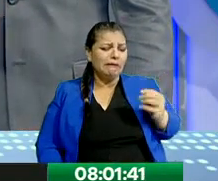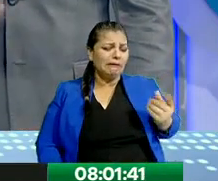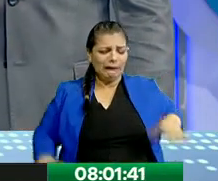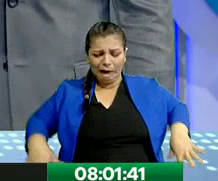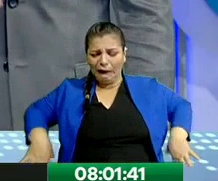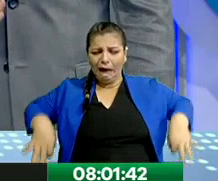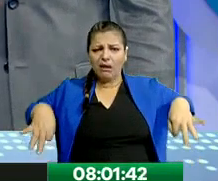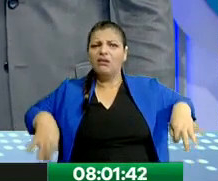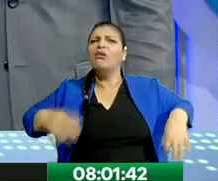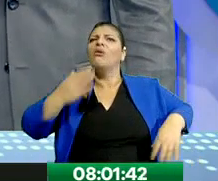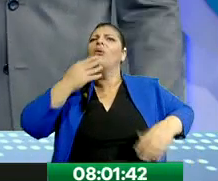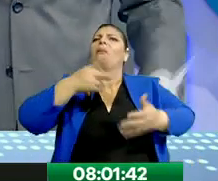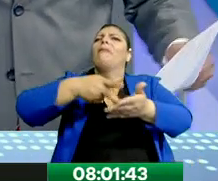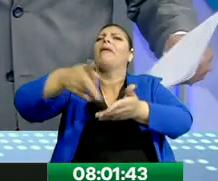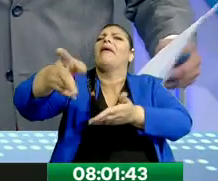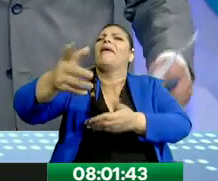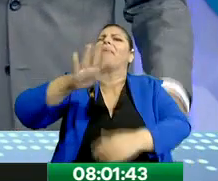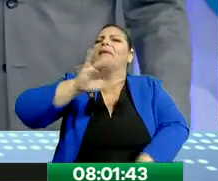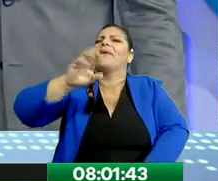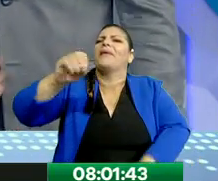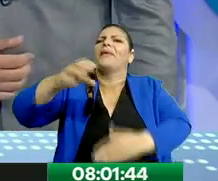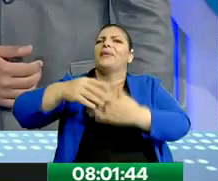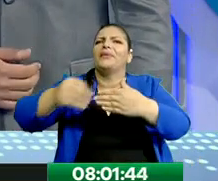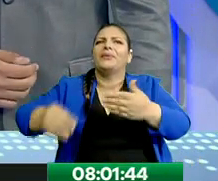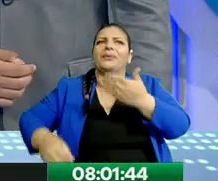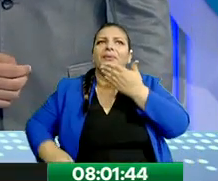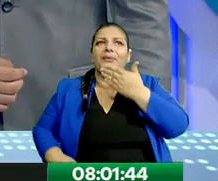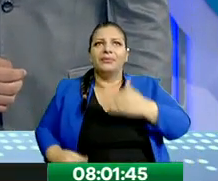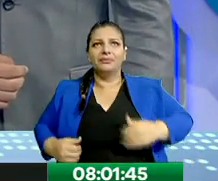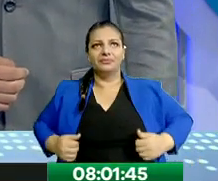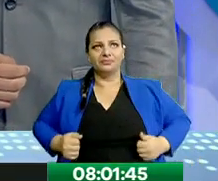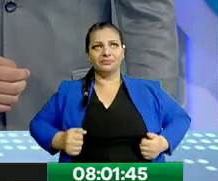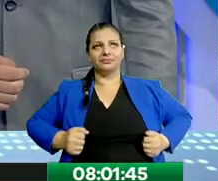harta cirugía. No, Luis Miguel es atlético y hace ejercicios.